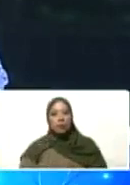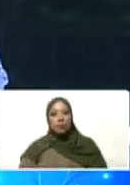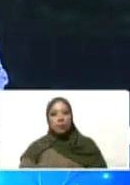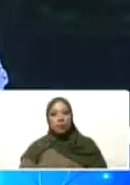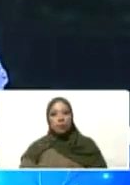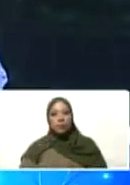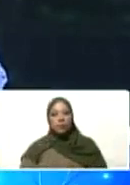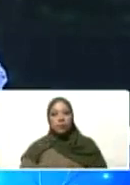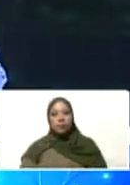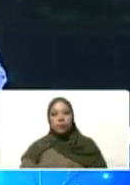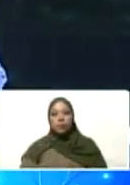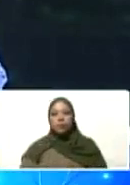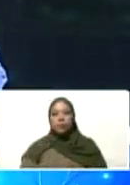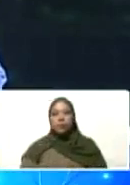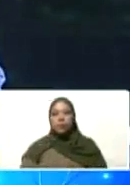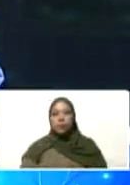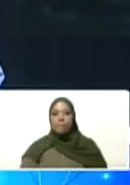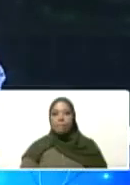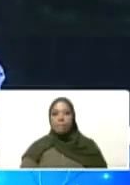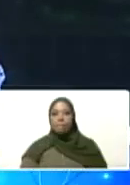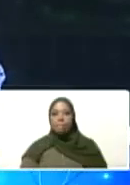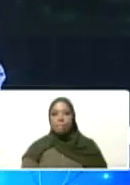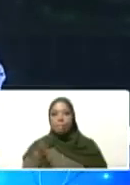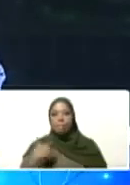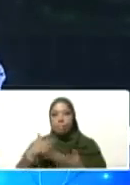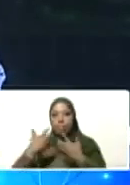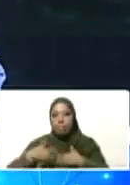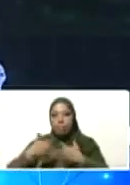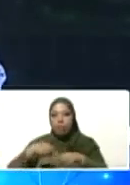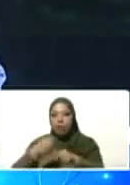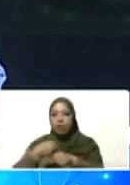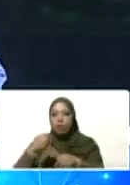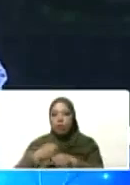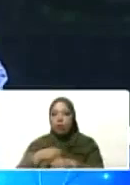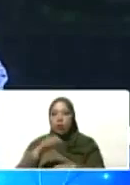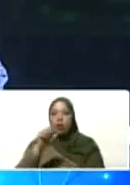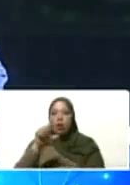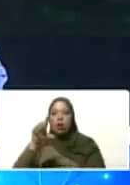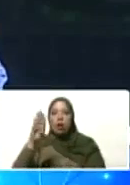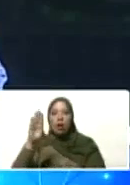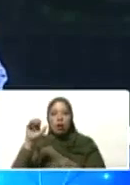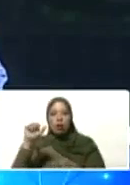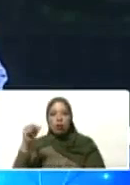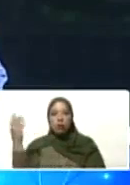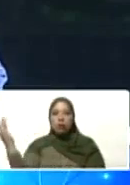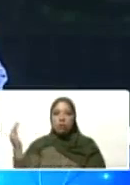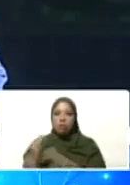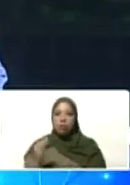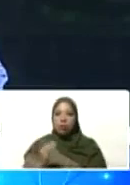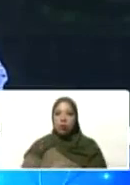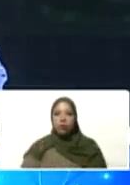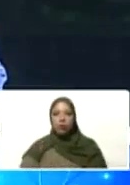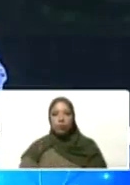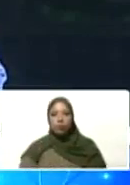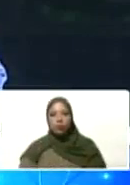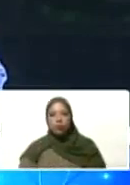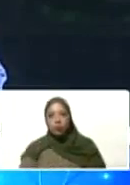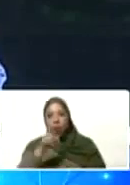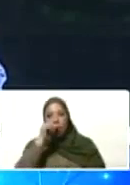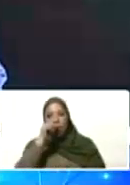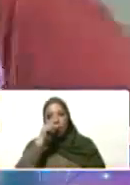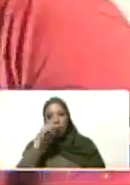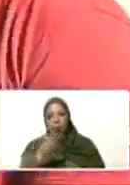Está Amílcar Navas, presidente de la empresa Alba Porcinos. Bienvenido, Amílcar,